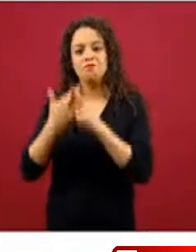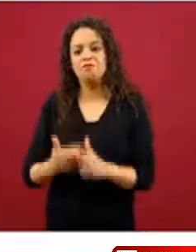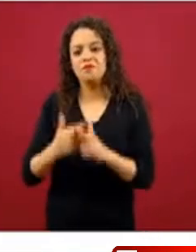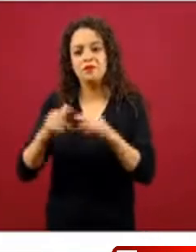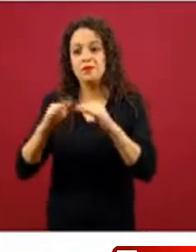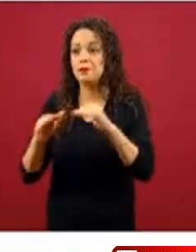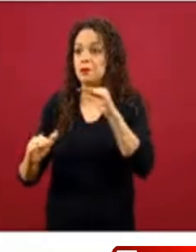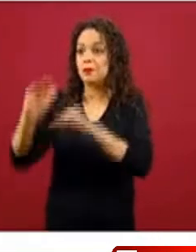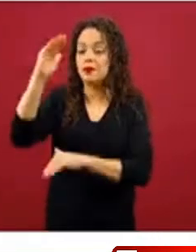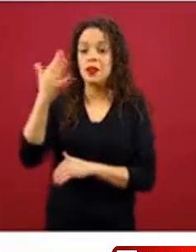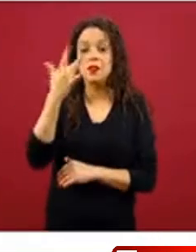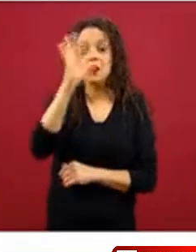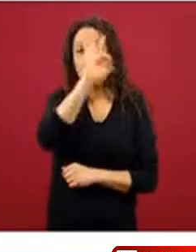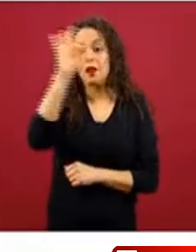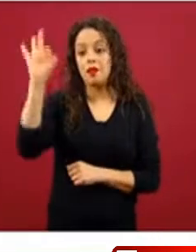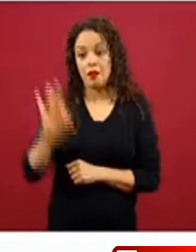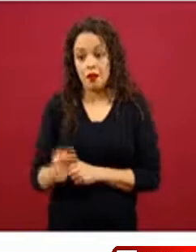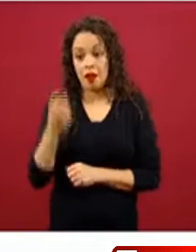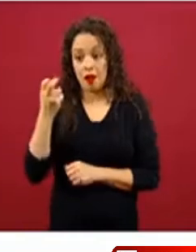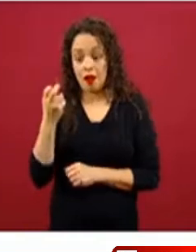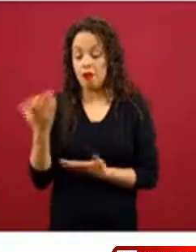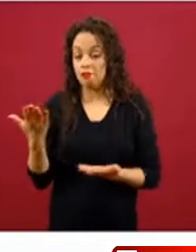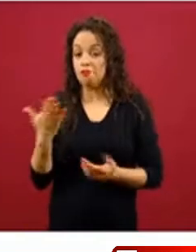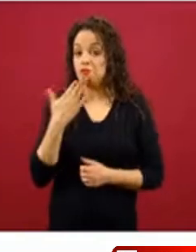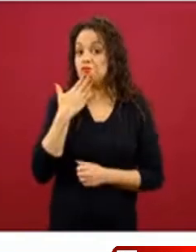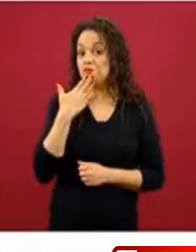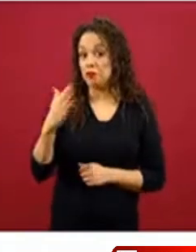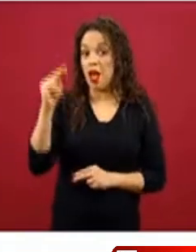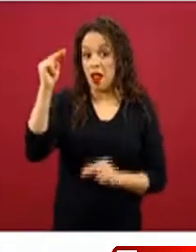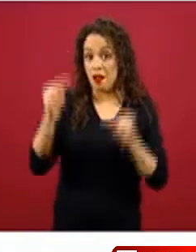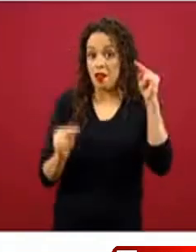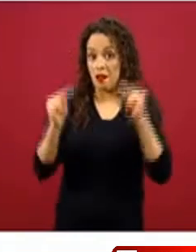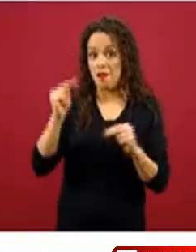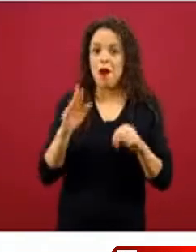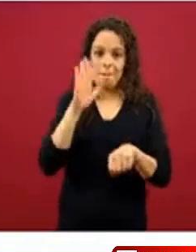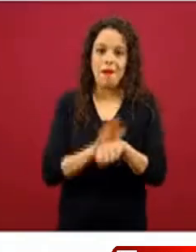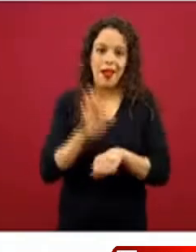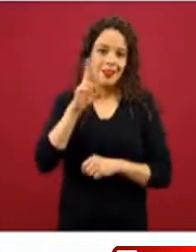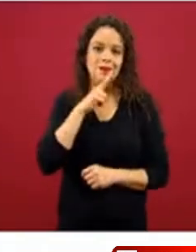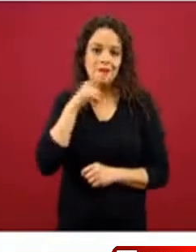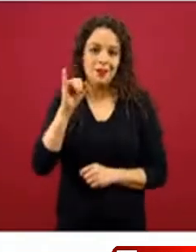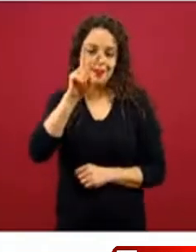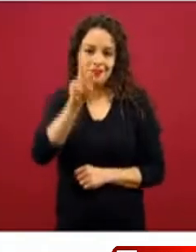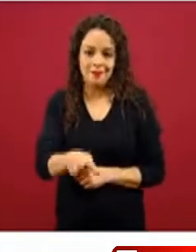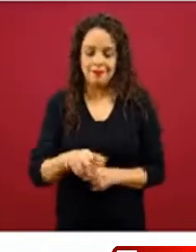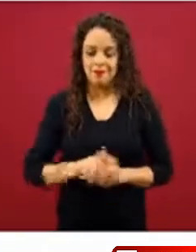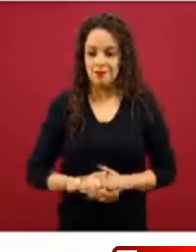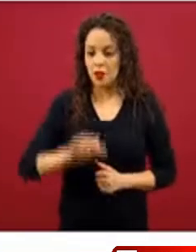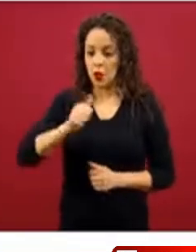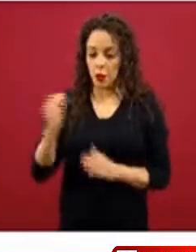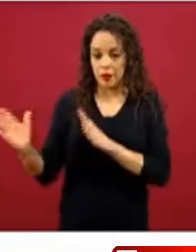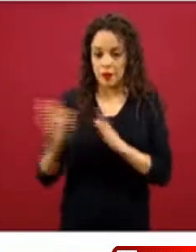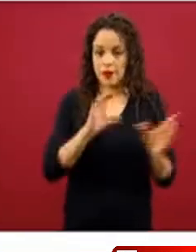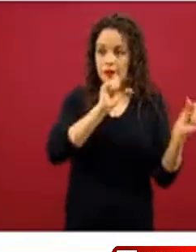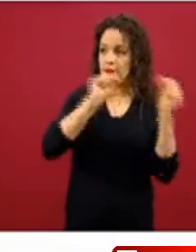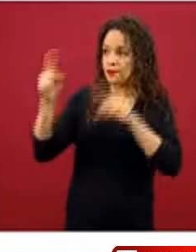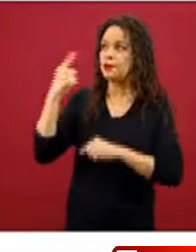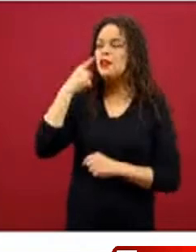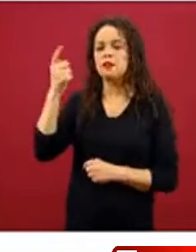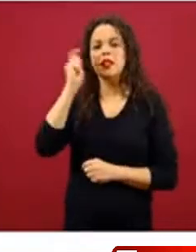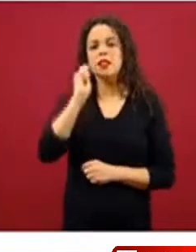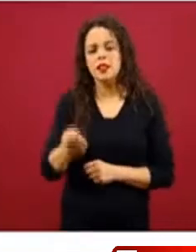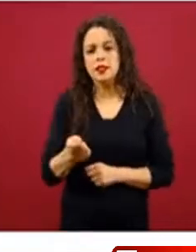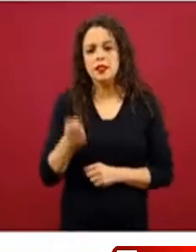del 50%, que todavía es un nivel de seguridad pues mucho mejor, ¿no? La siguiente diapositiva, vemos las